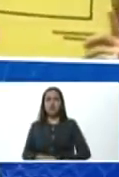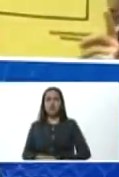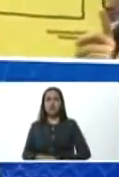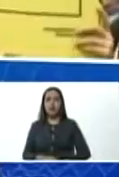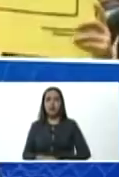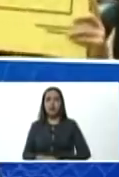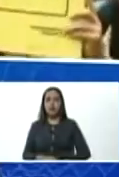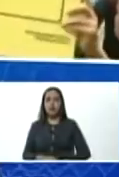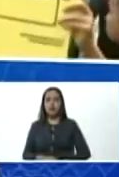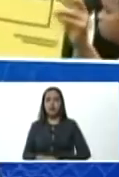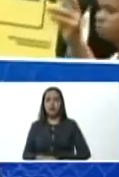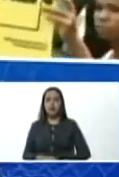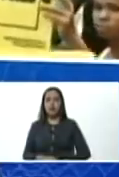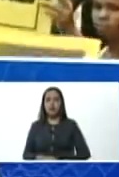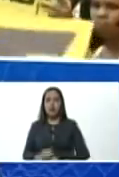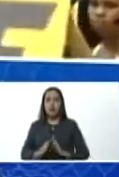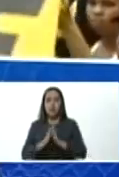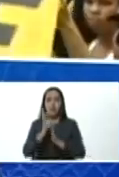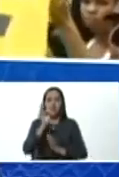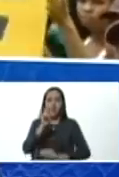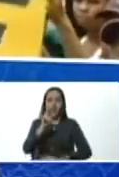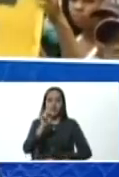Desde la esquina de San Francisco